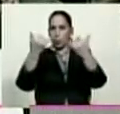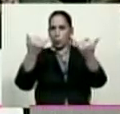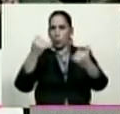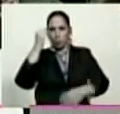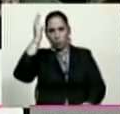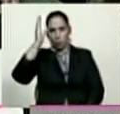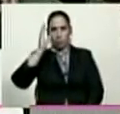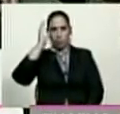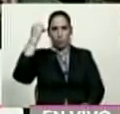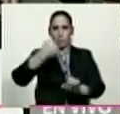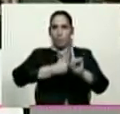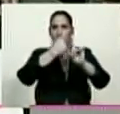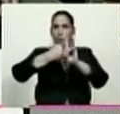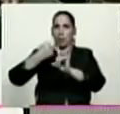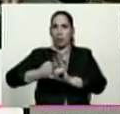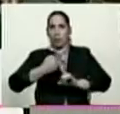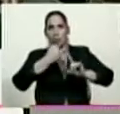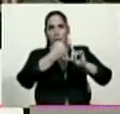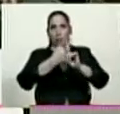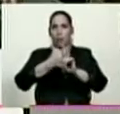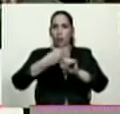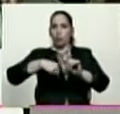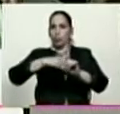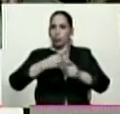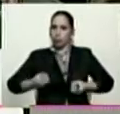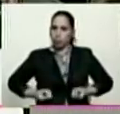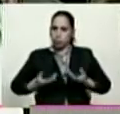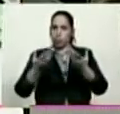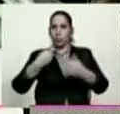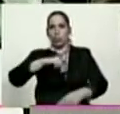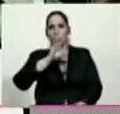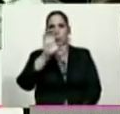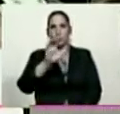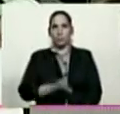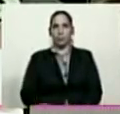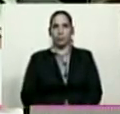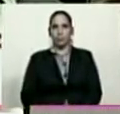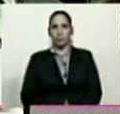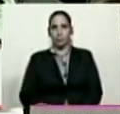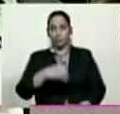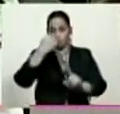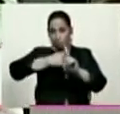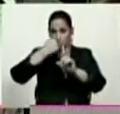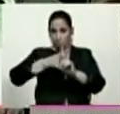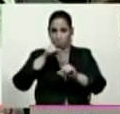batalla que estamos dando por nuestro país. Esta batalla,